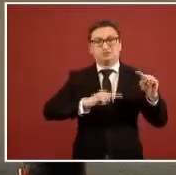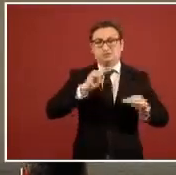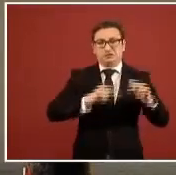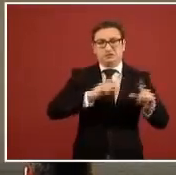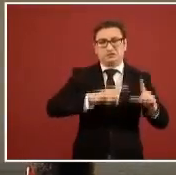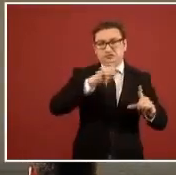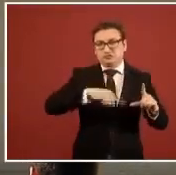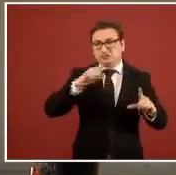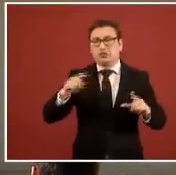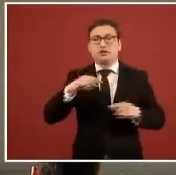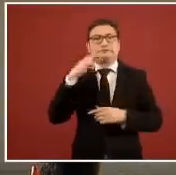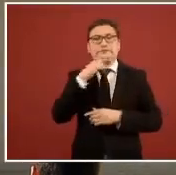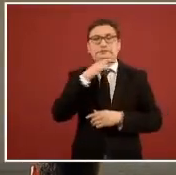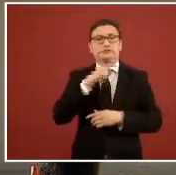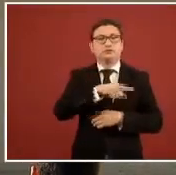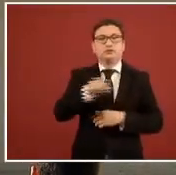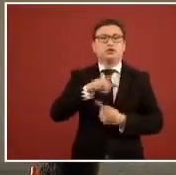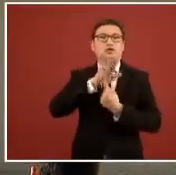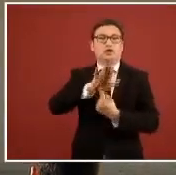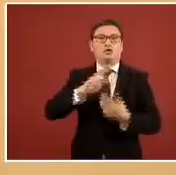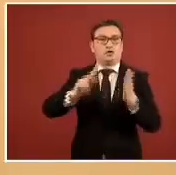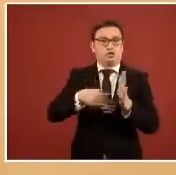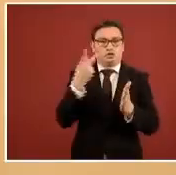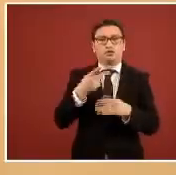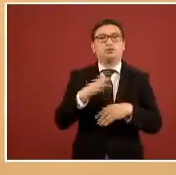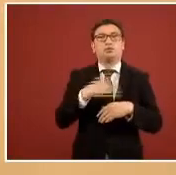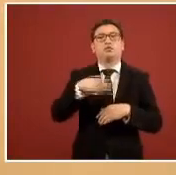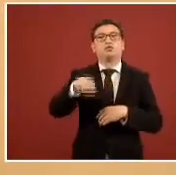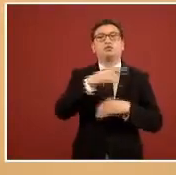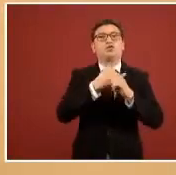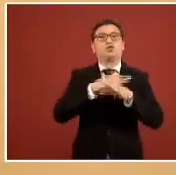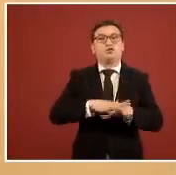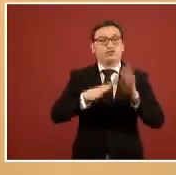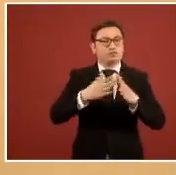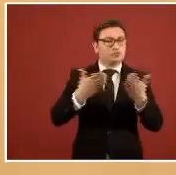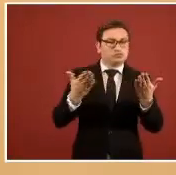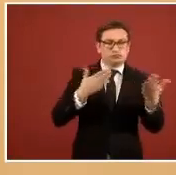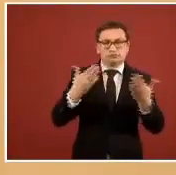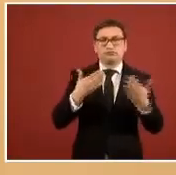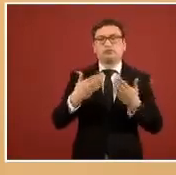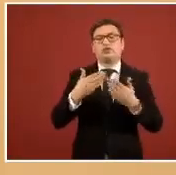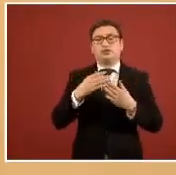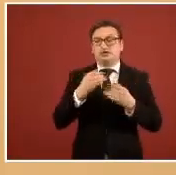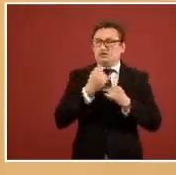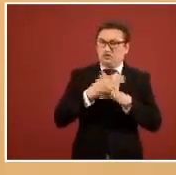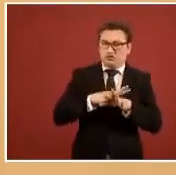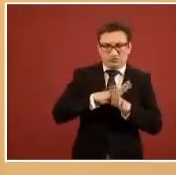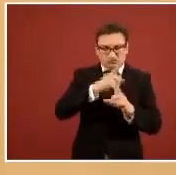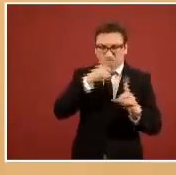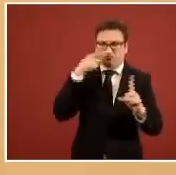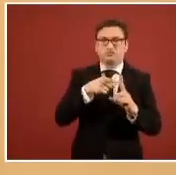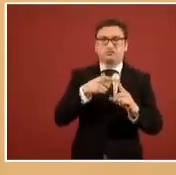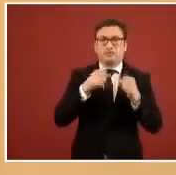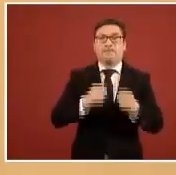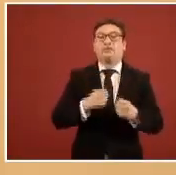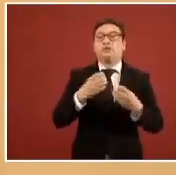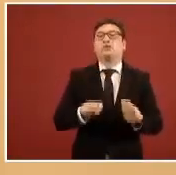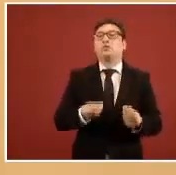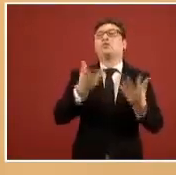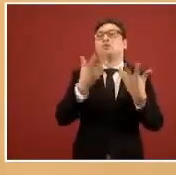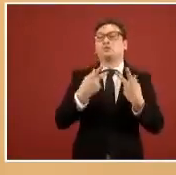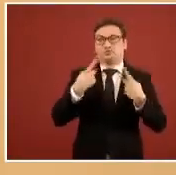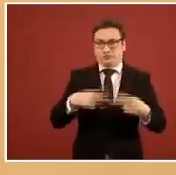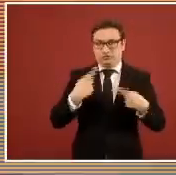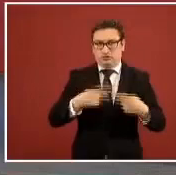rápidamente, la volvemos a incluir para que ustedes puedan tener los datos duros, directos de la cantidad de casos